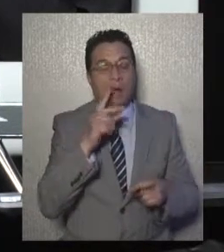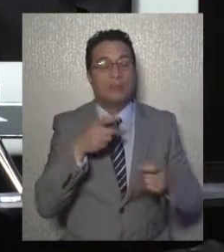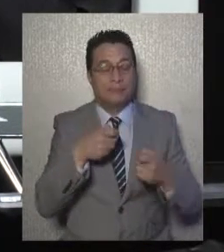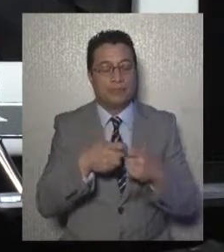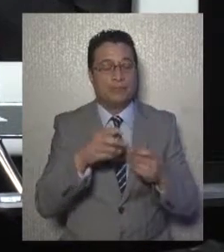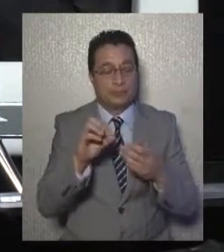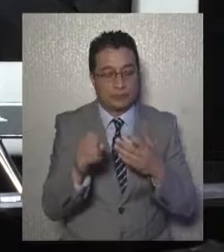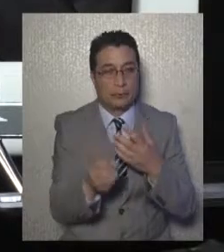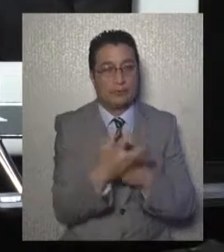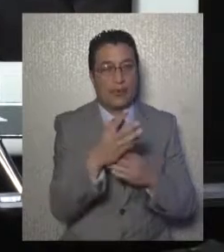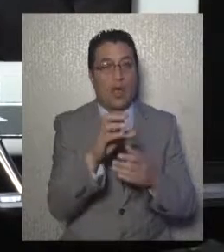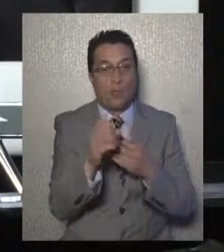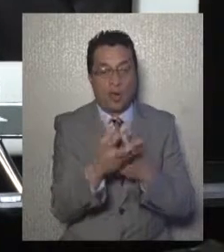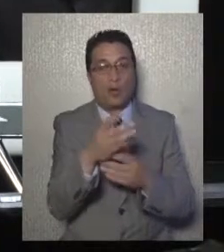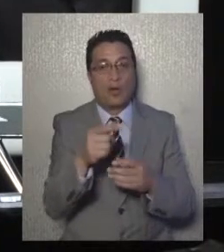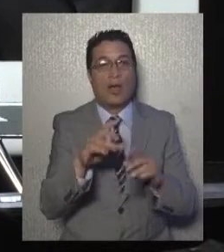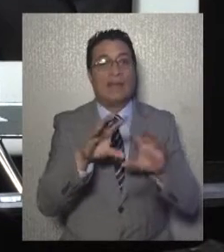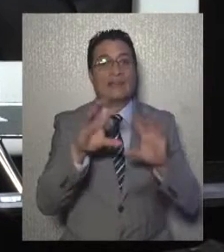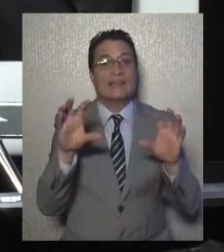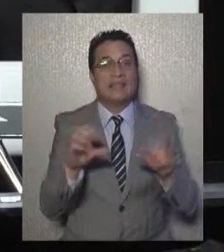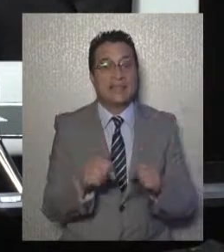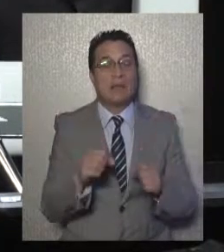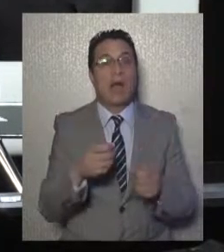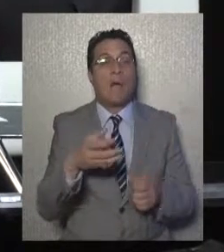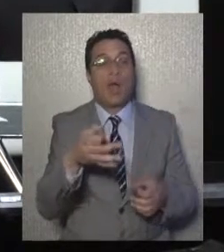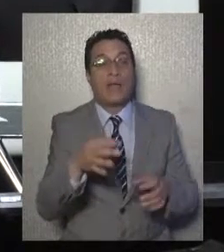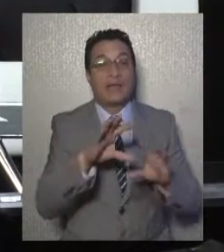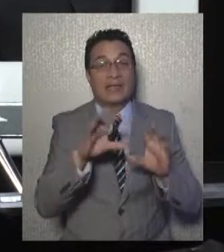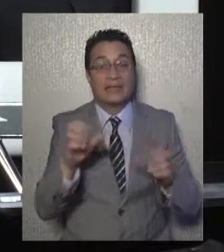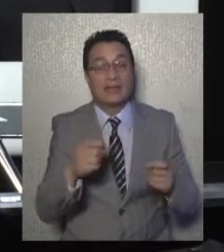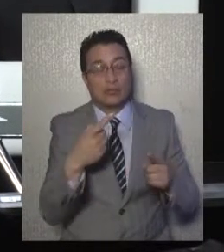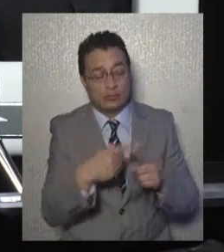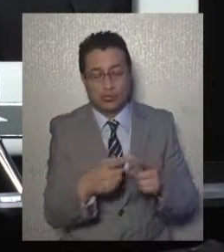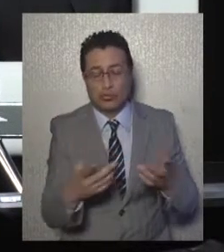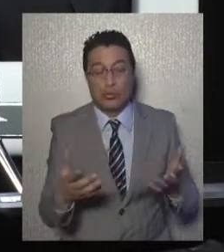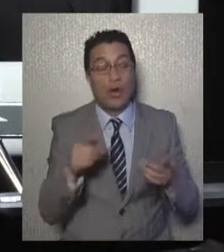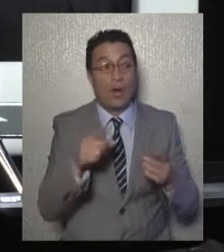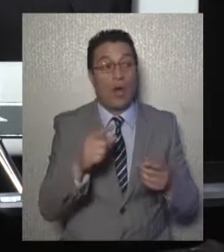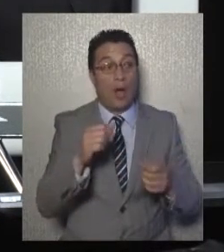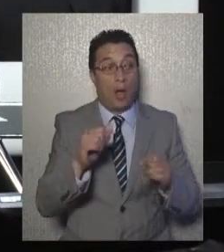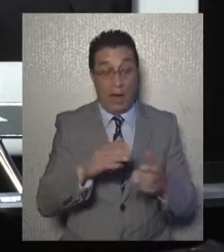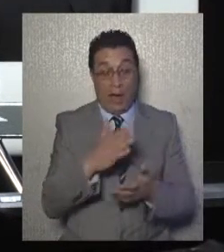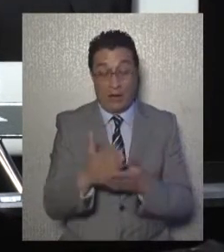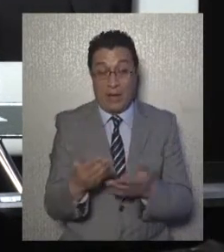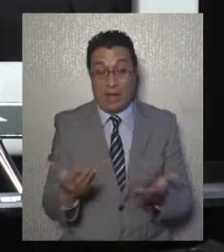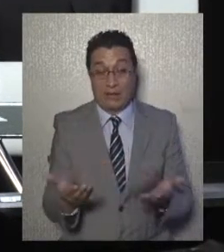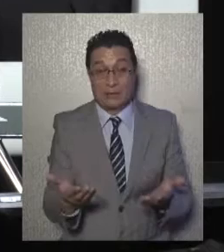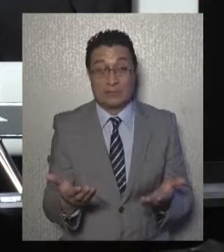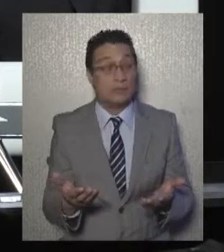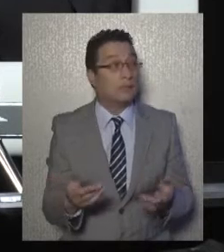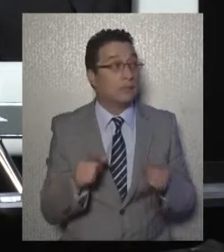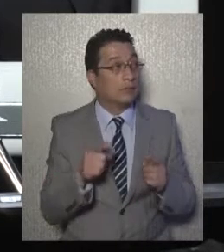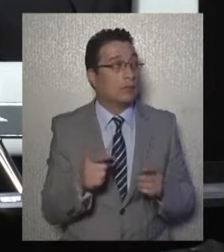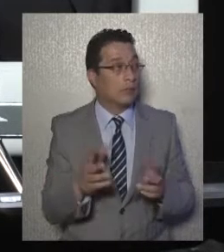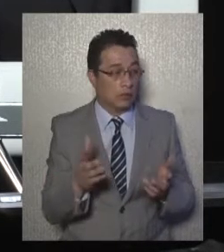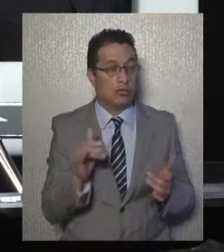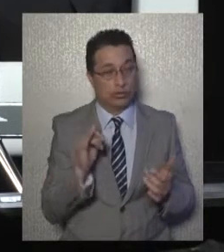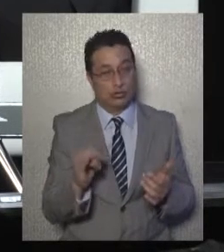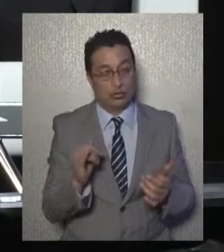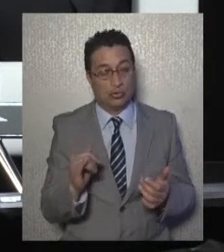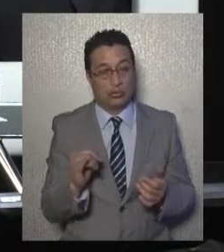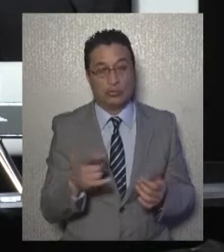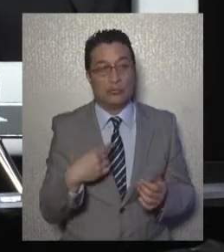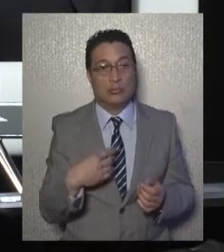renovar, modernizar, como el sistema notarial y registral, y ahí están, no pasa nada. Sí. Estamos en pecado, ¿no? No, yo creo que absolutamente, y ahí no